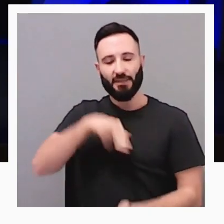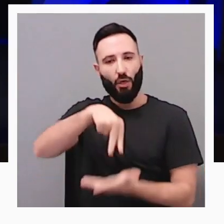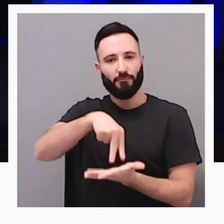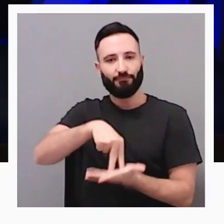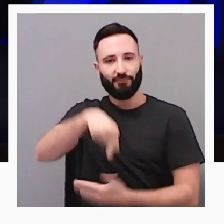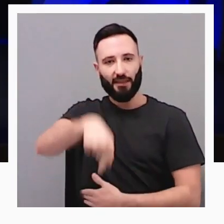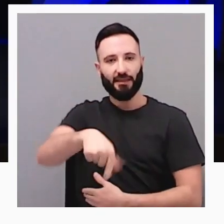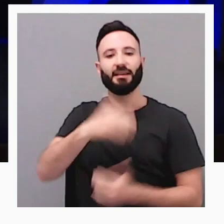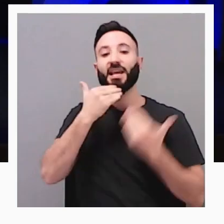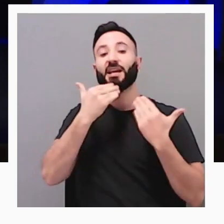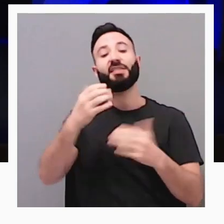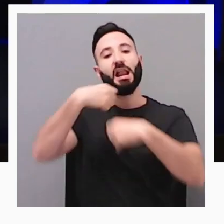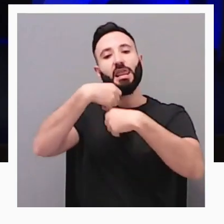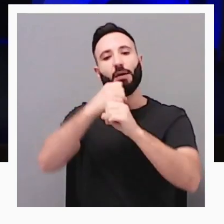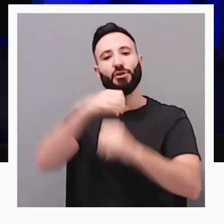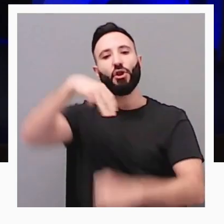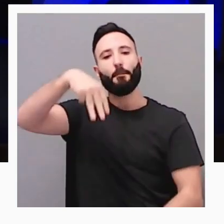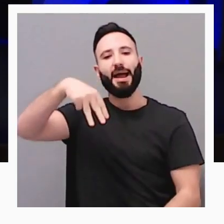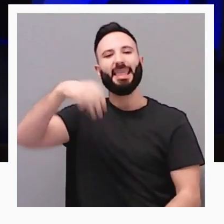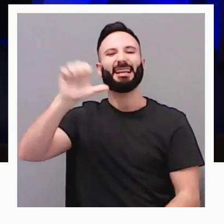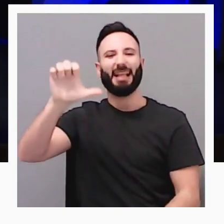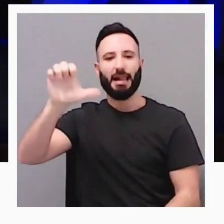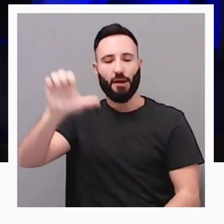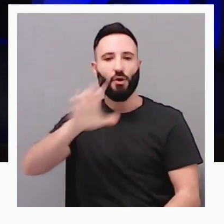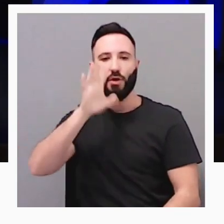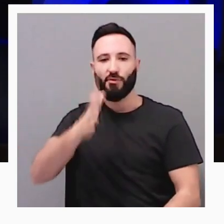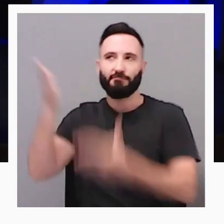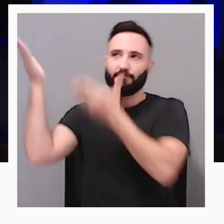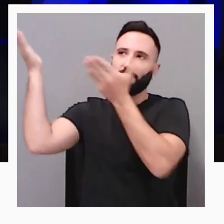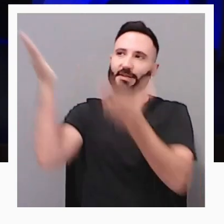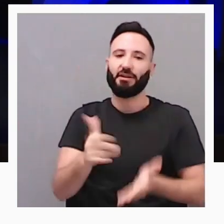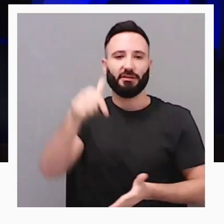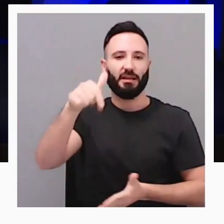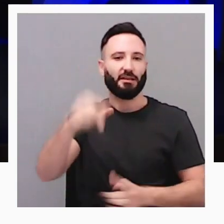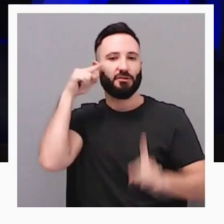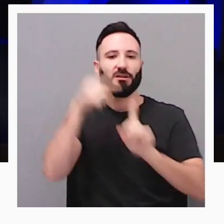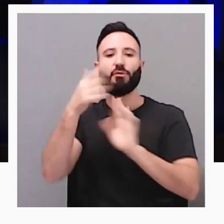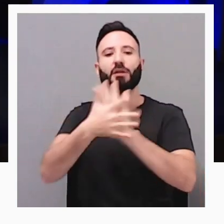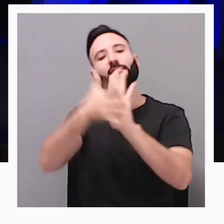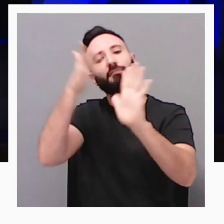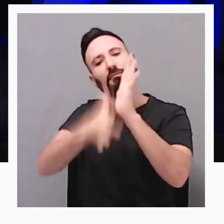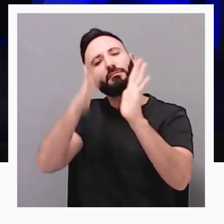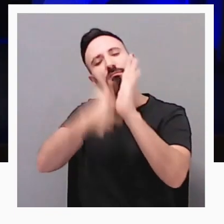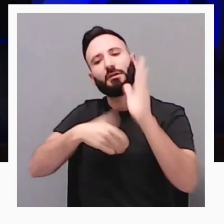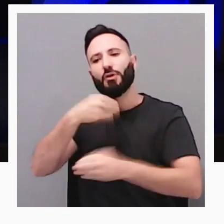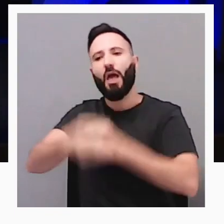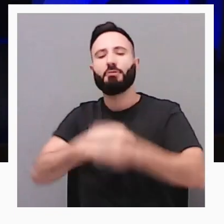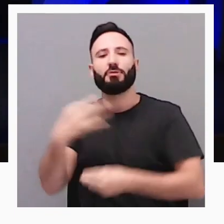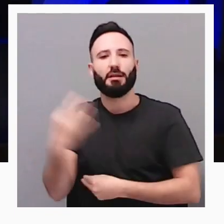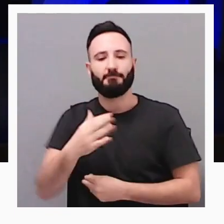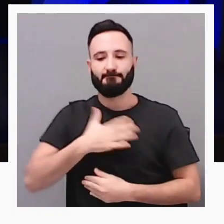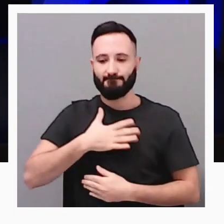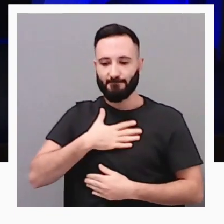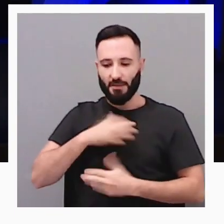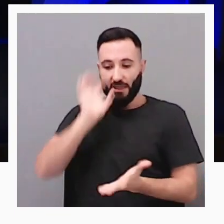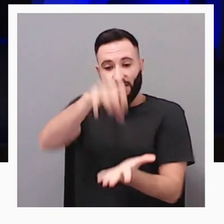al Laboratorio Magallanes Elcano el invitarnos para poder explicar qué es lo que estamos haciendo desde un